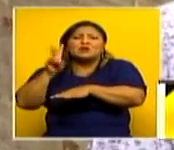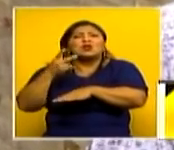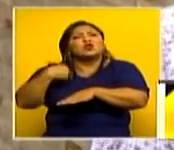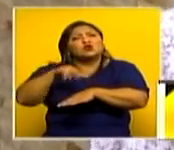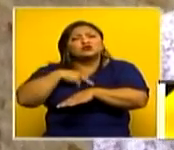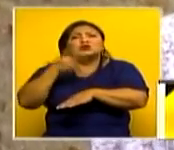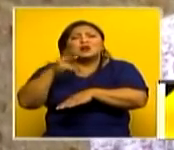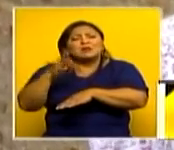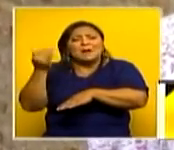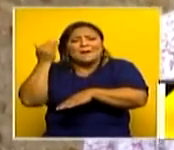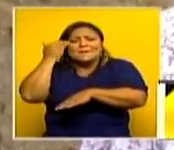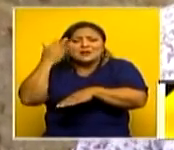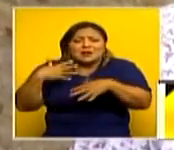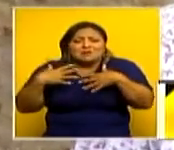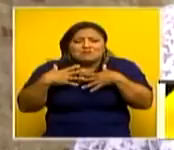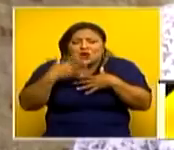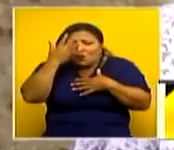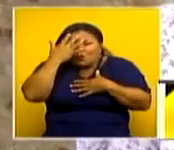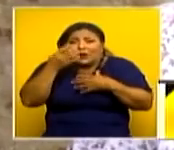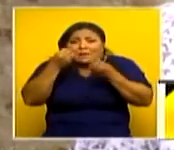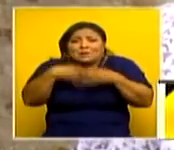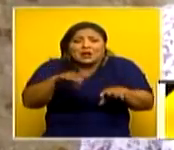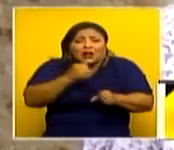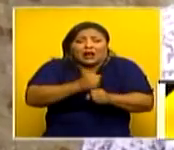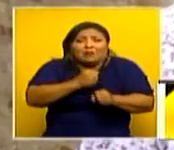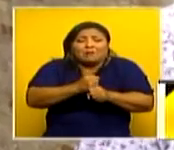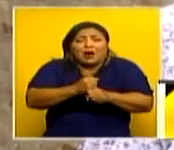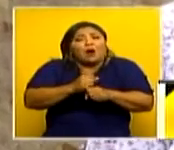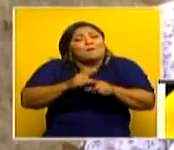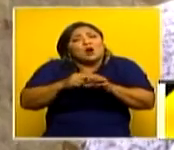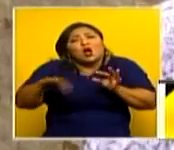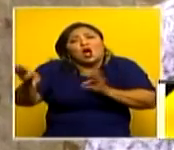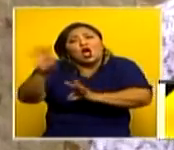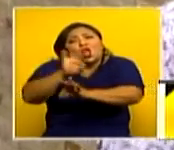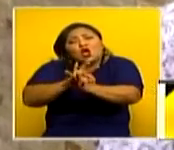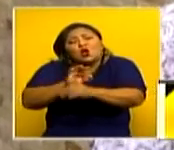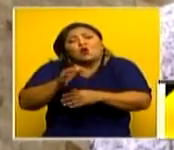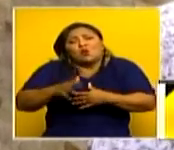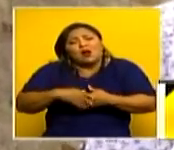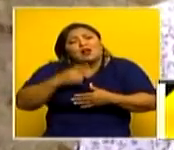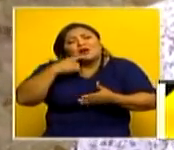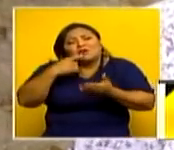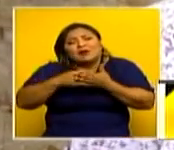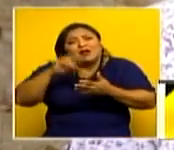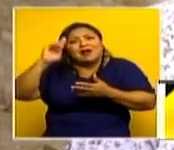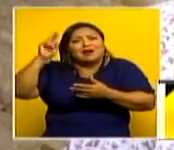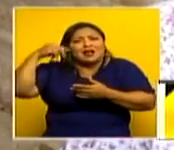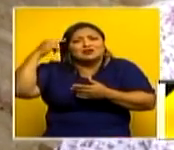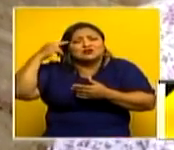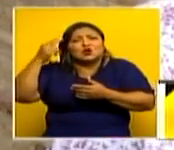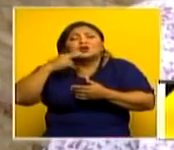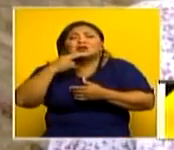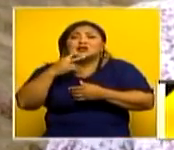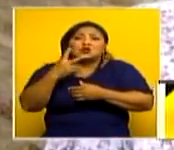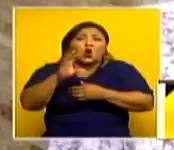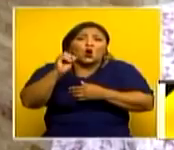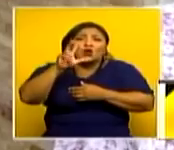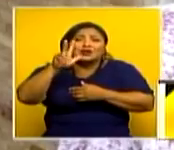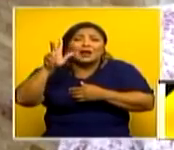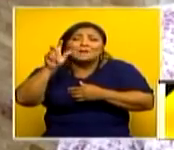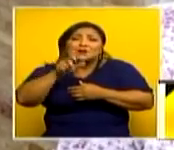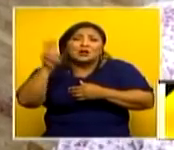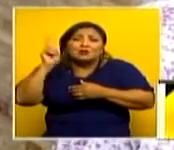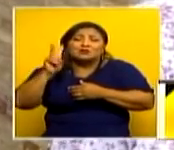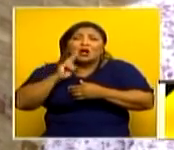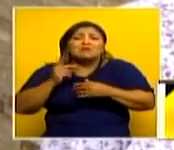el temor, pues, de eso. Y bueno, le damos la razón por todo esto, porque no son 2 o 3 venezolanos que hemos venido a estos países,